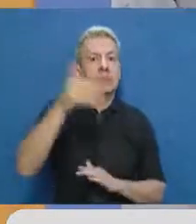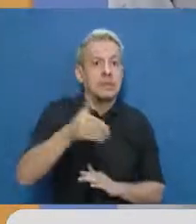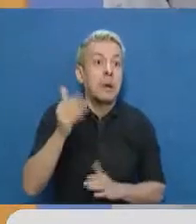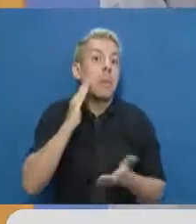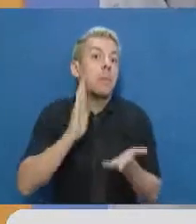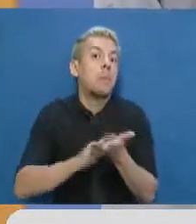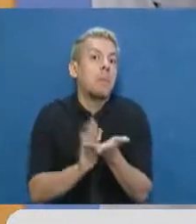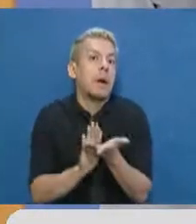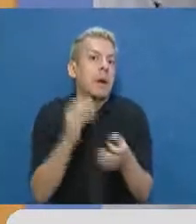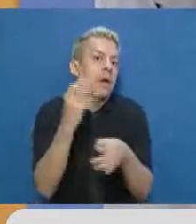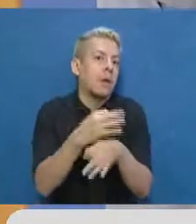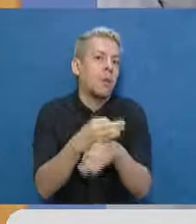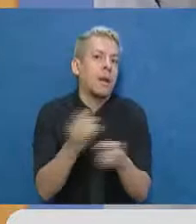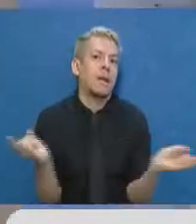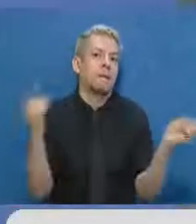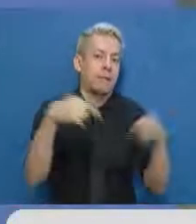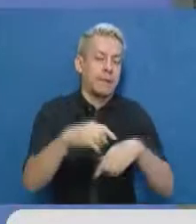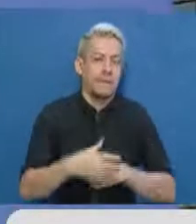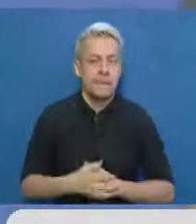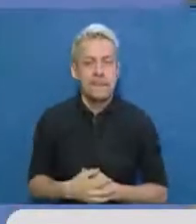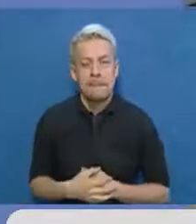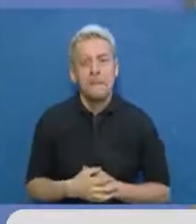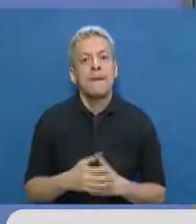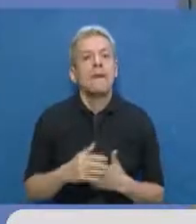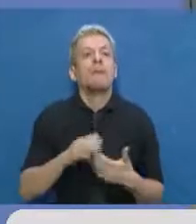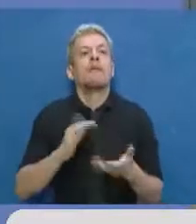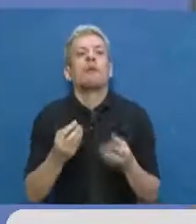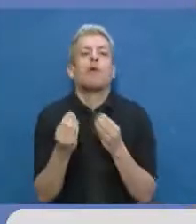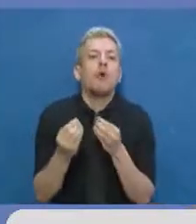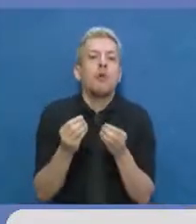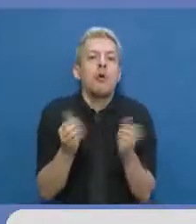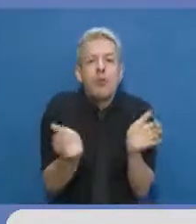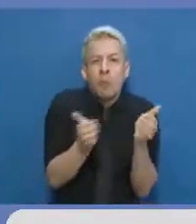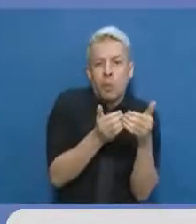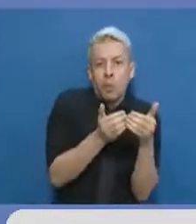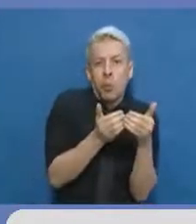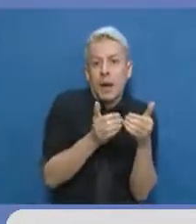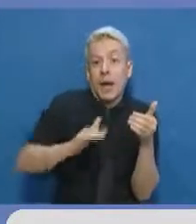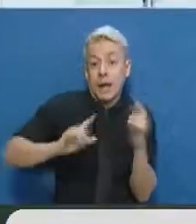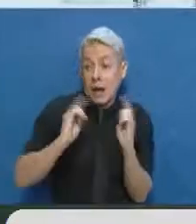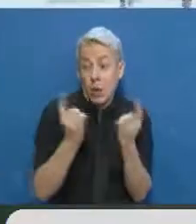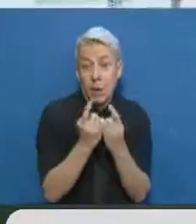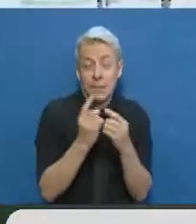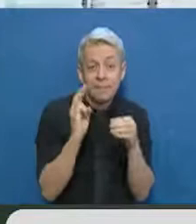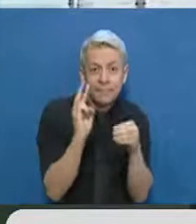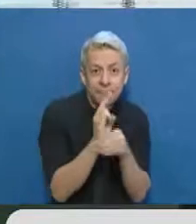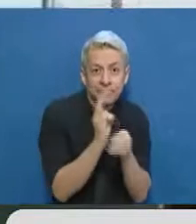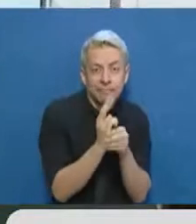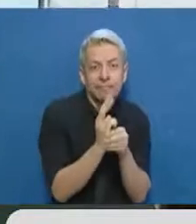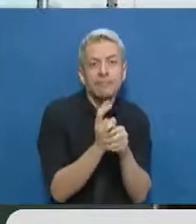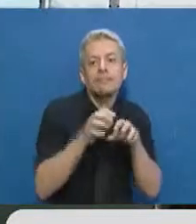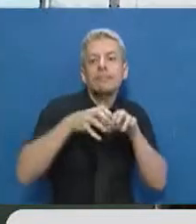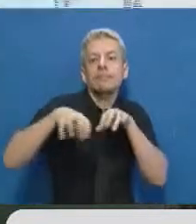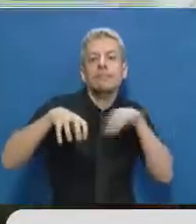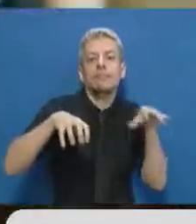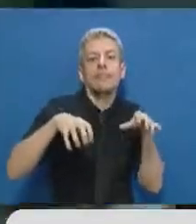esta experiencia que se da en formato burbuja, dicen. ¿Por qué? Porque en cada aula habrá solo